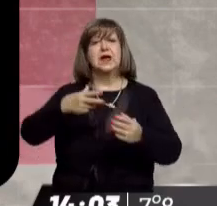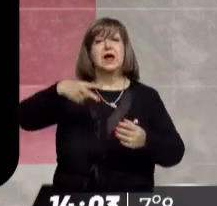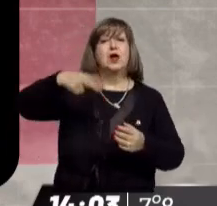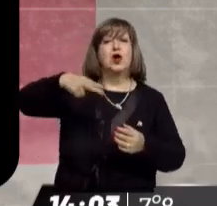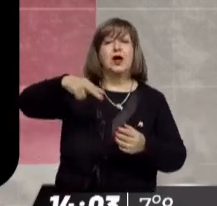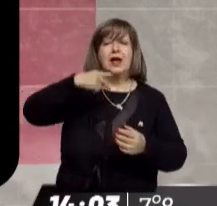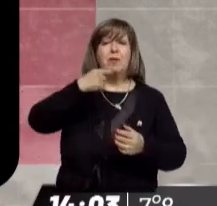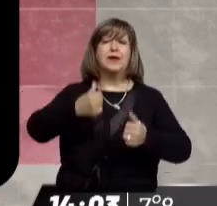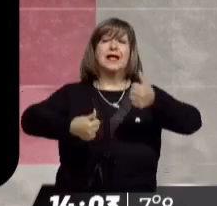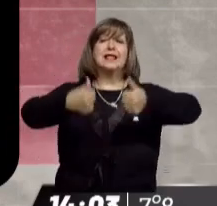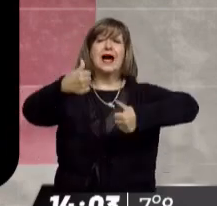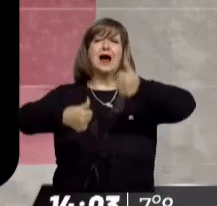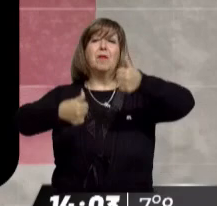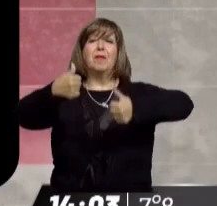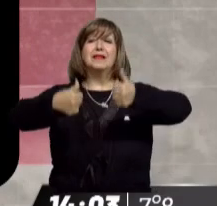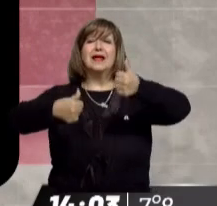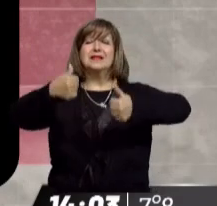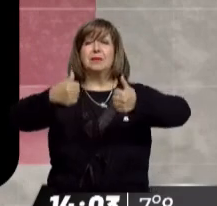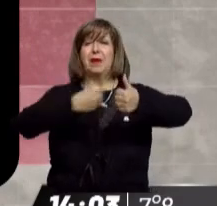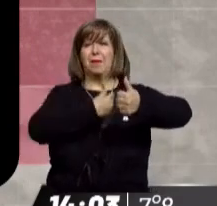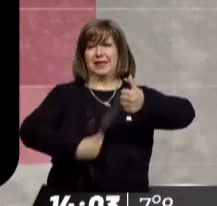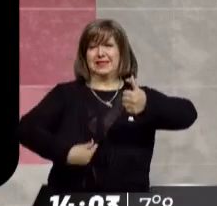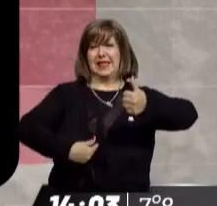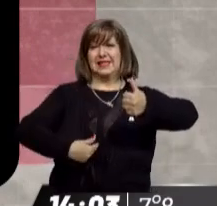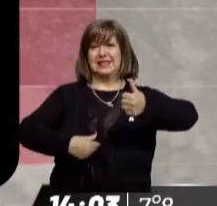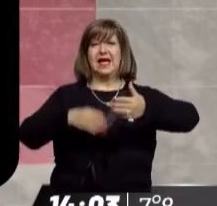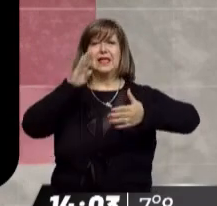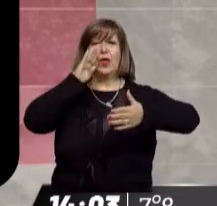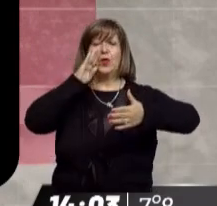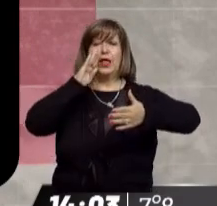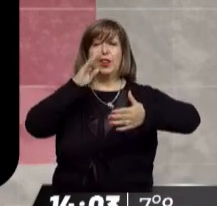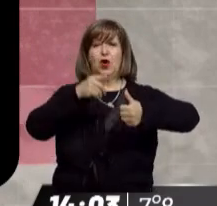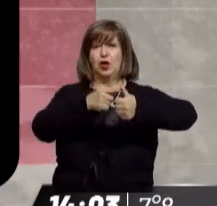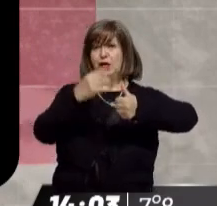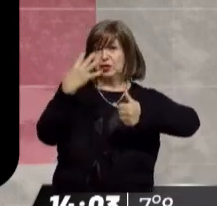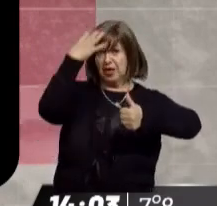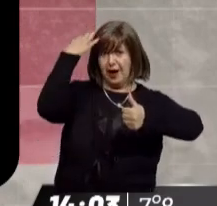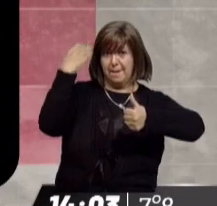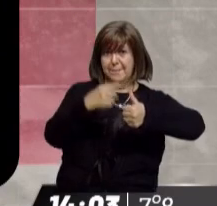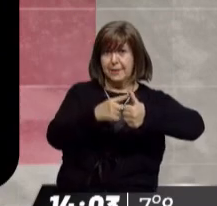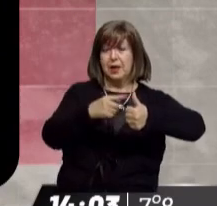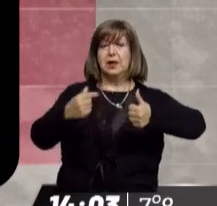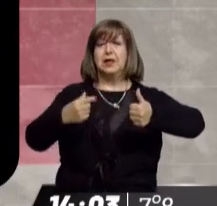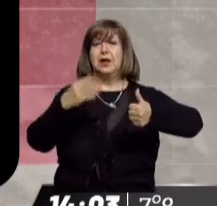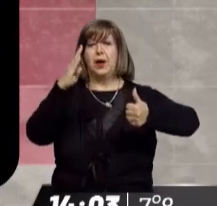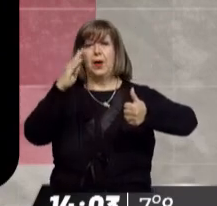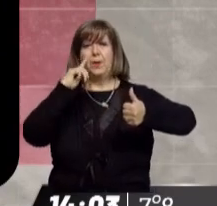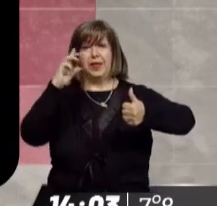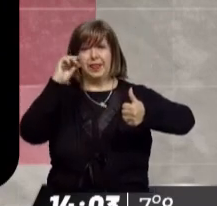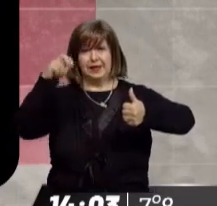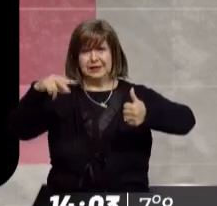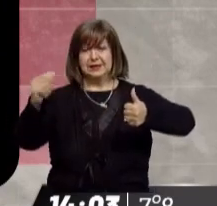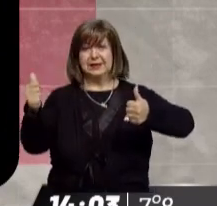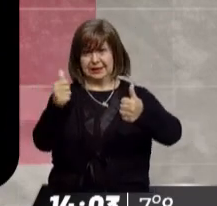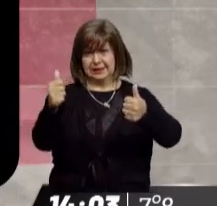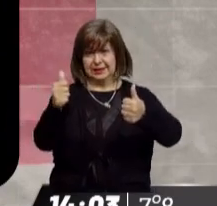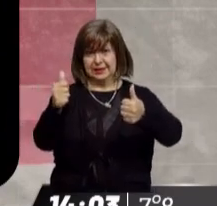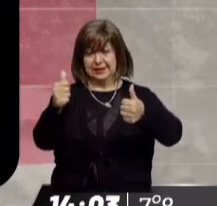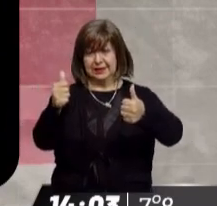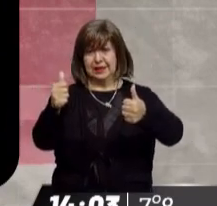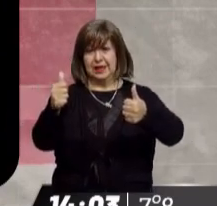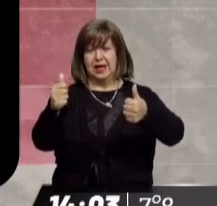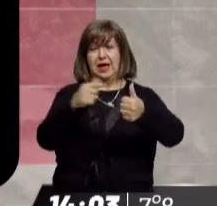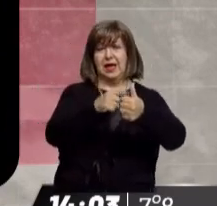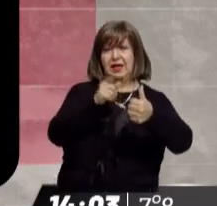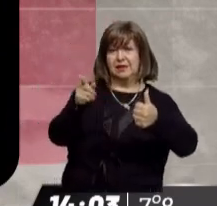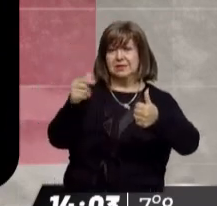esa campaña, ¿no? Totalmente. De cara a la presidencia. Así es. Las próximas 5 de noviembre sigue... son las elecciones, así que ahí veremos claro. cuáles serán los resultados. Y muchas críticas al estado de